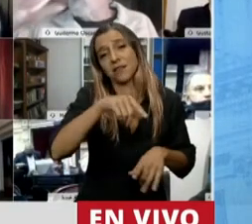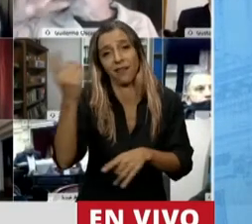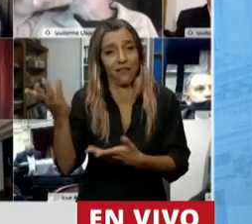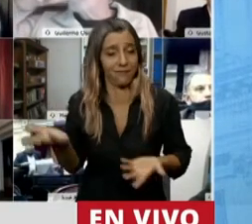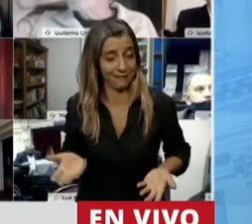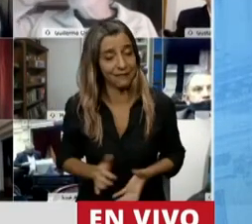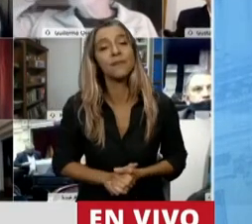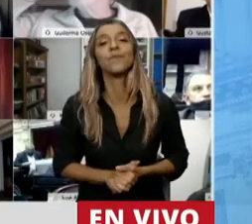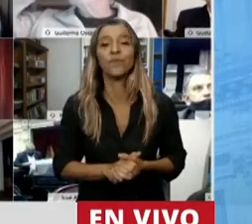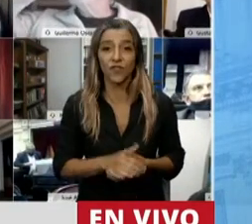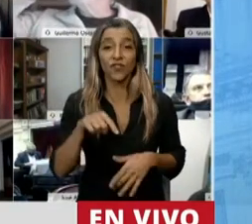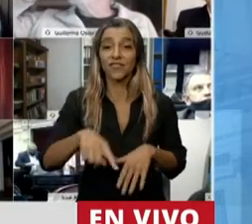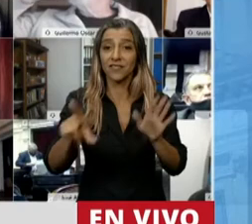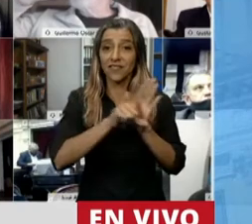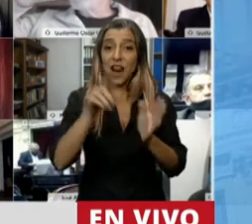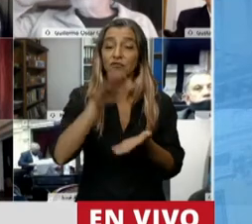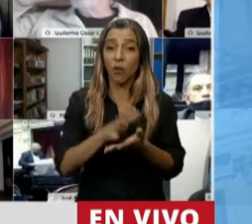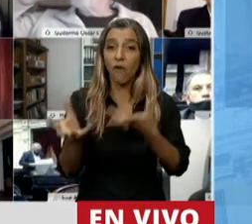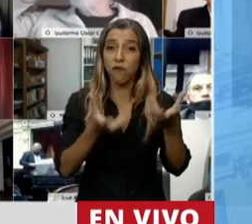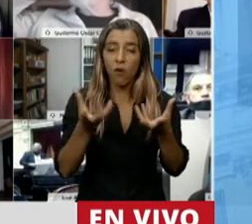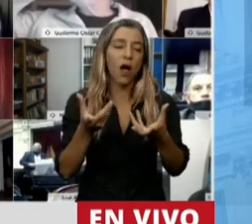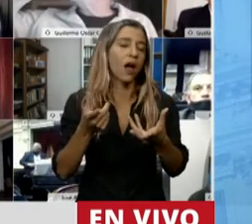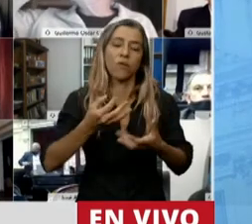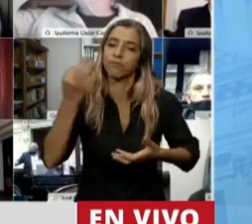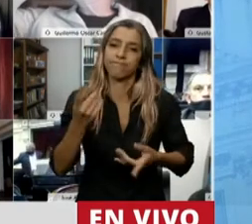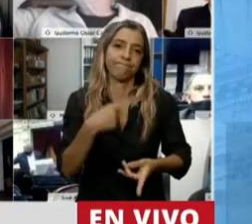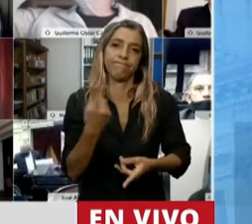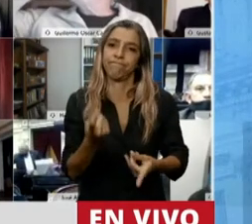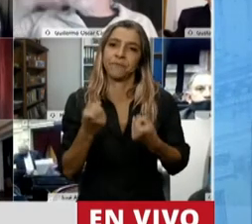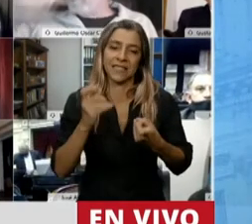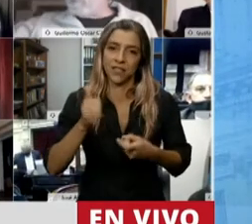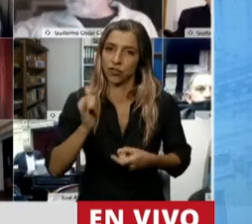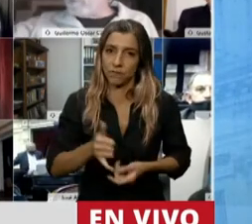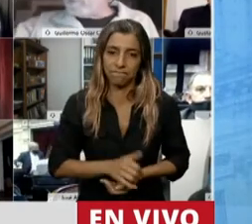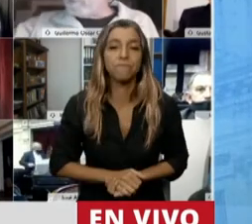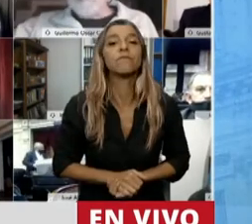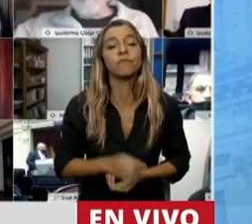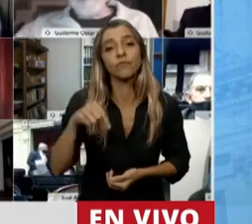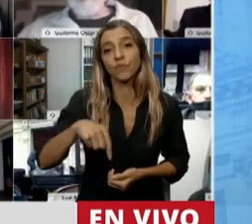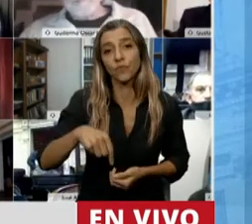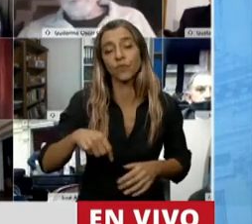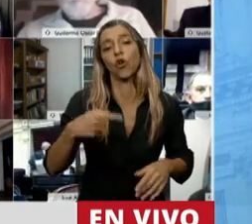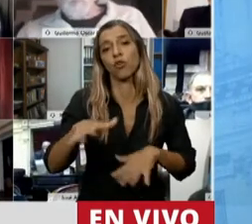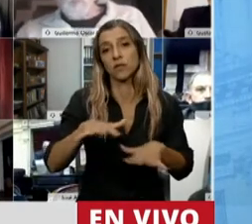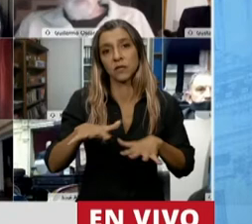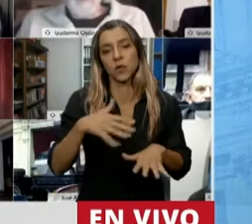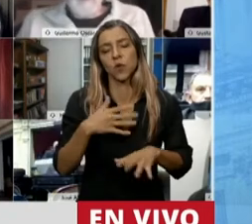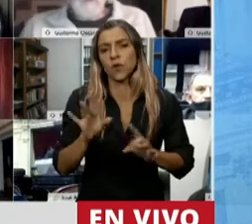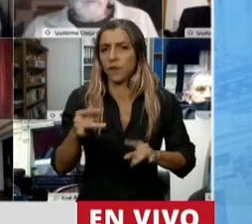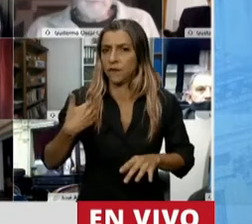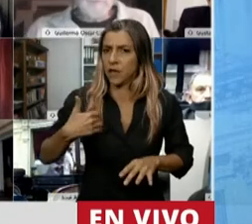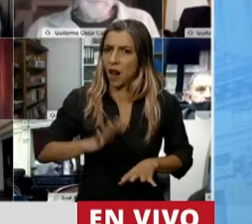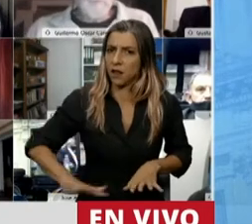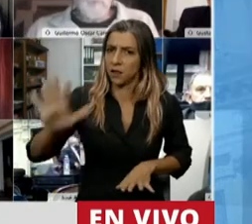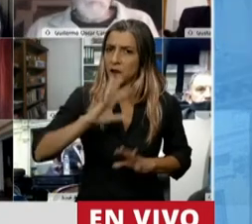Por eso esta ley del fuego es necesaria y absolutamente coherente. Porque estamos hoy viviendo una situación absolutamente compleja en todo nuestro país, más